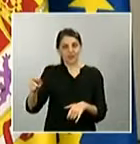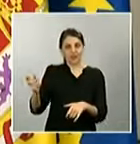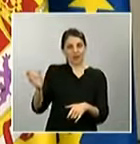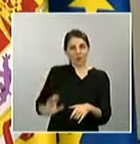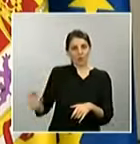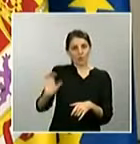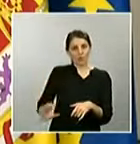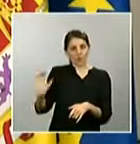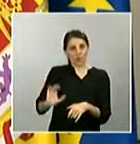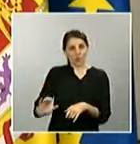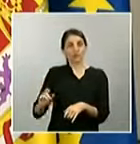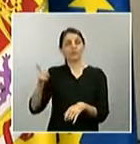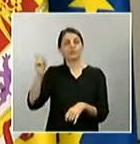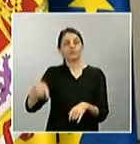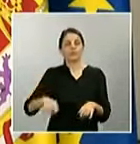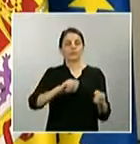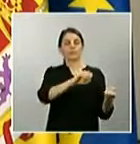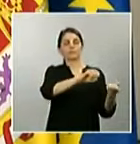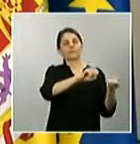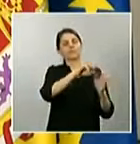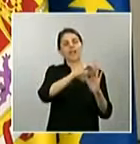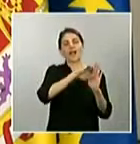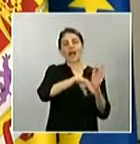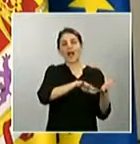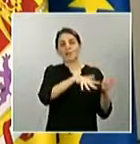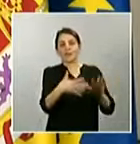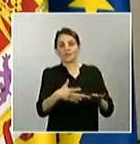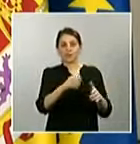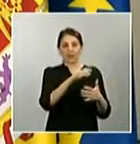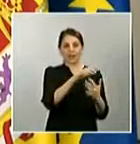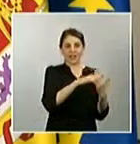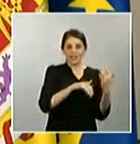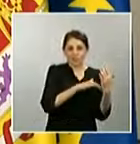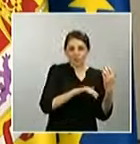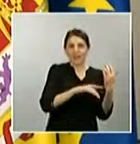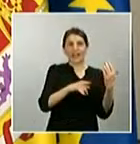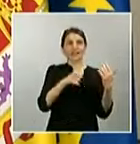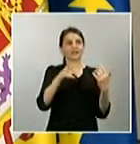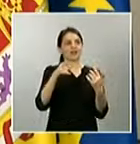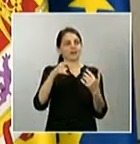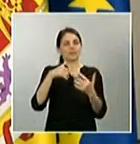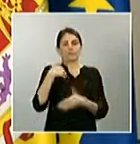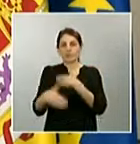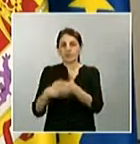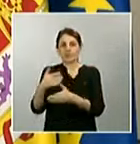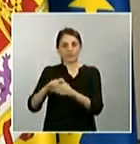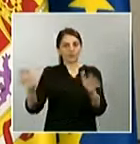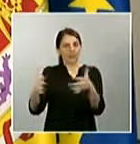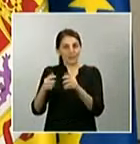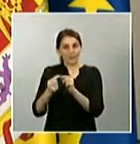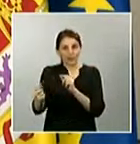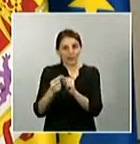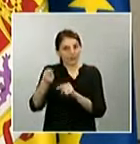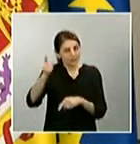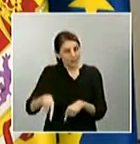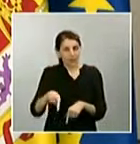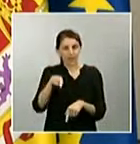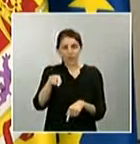informáticas los procedimientos telemáticos que ha habido que gestionar también en condiciones en las cuales se ha mermado la plantilla porque también hay